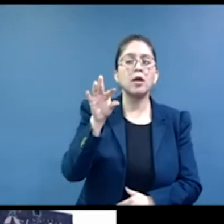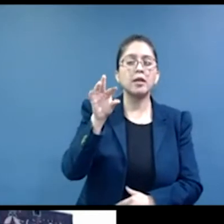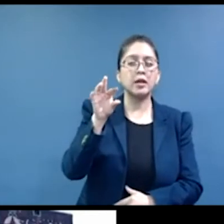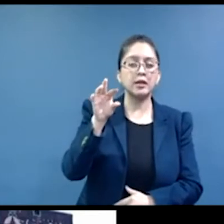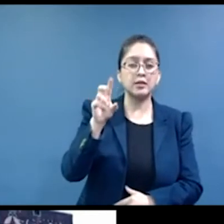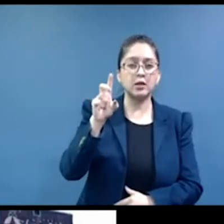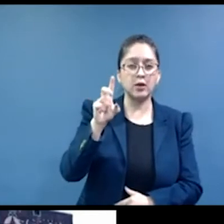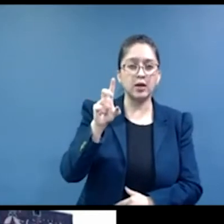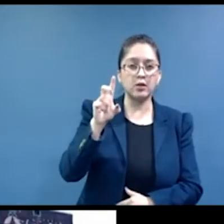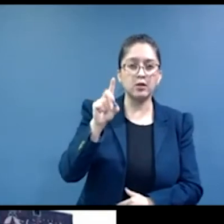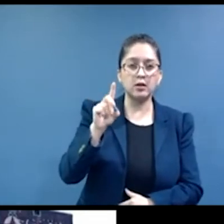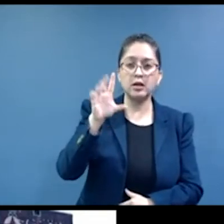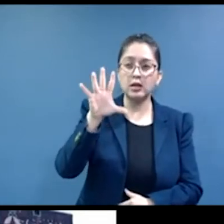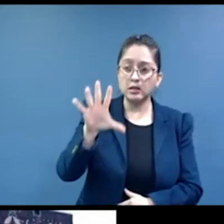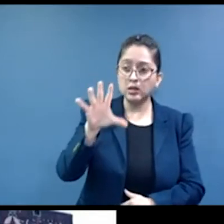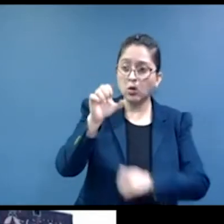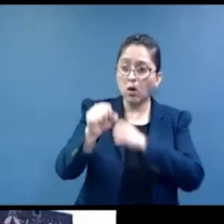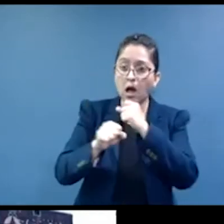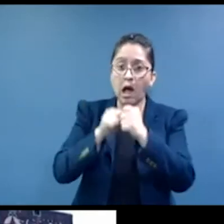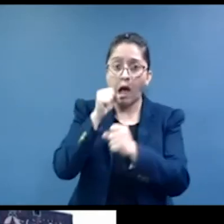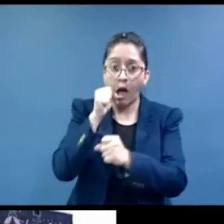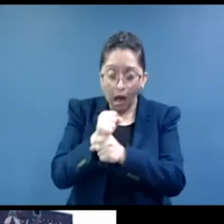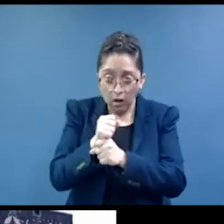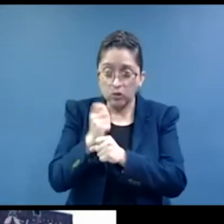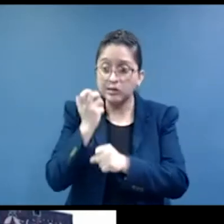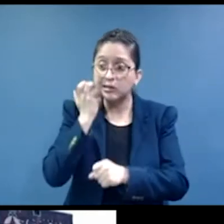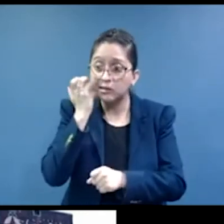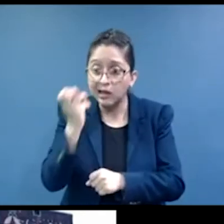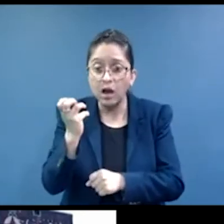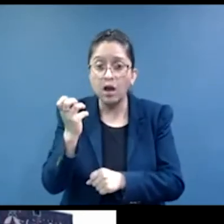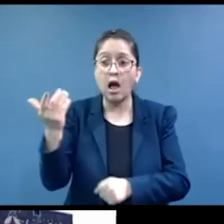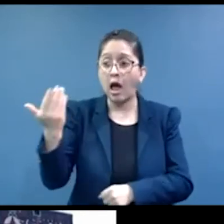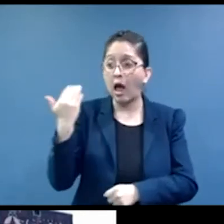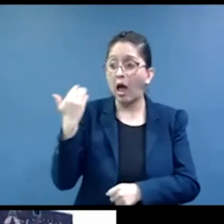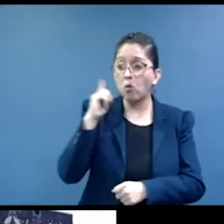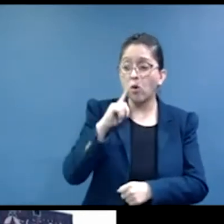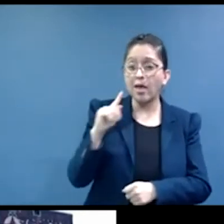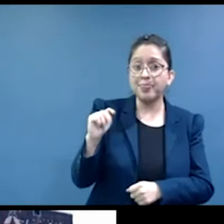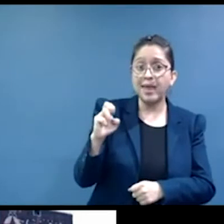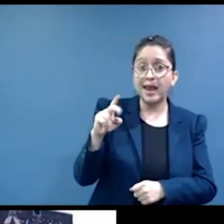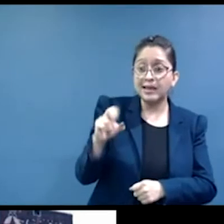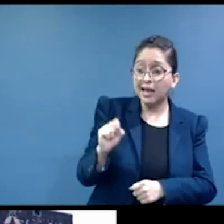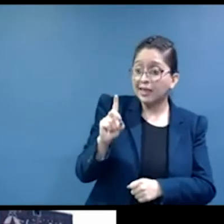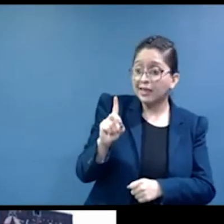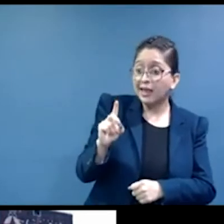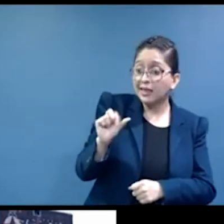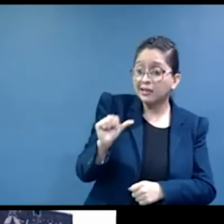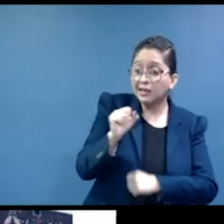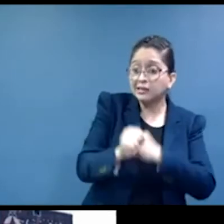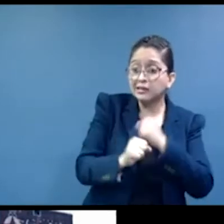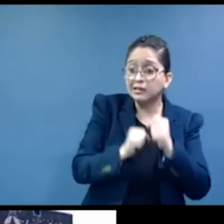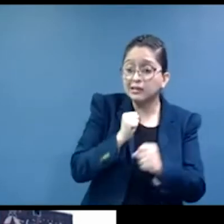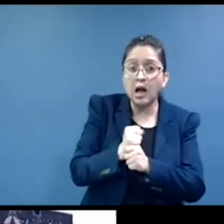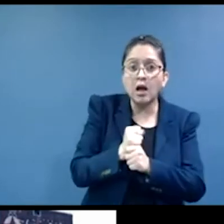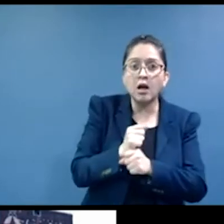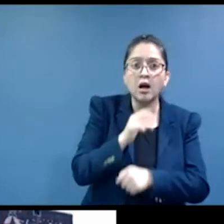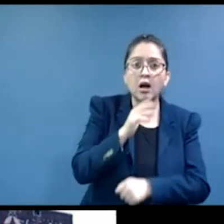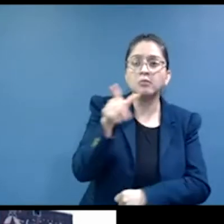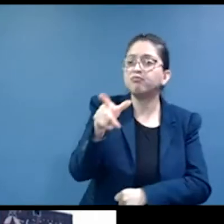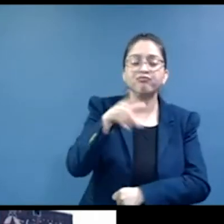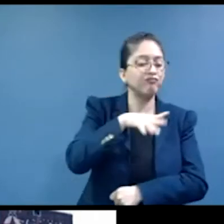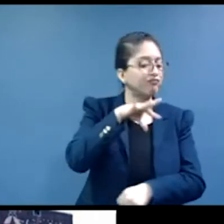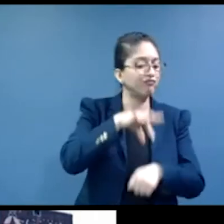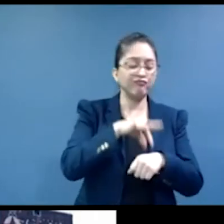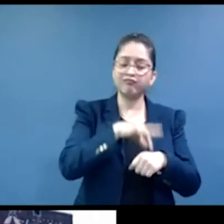servicio, tenía 36 años y se le negó el servicio, ¿no? Esto tuvo implicaciones también